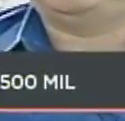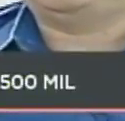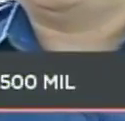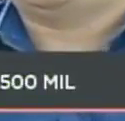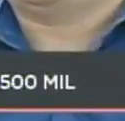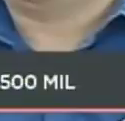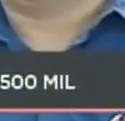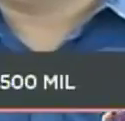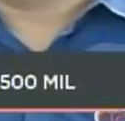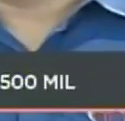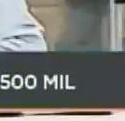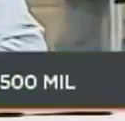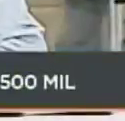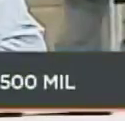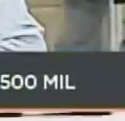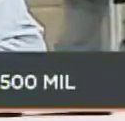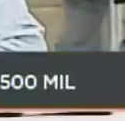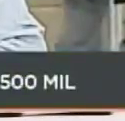Y les di